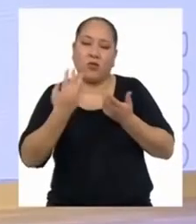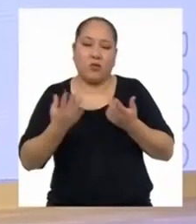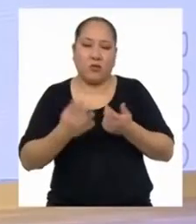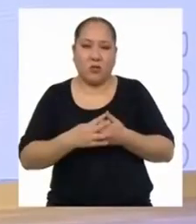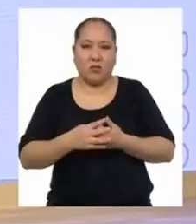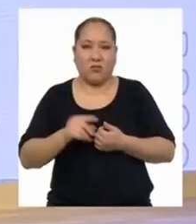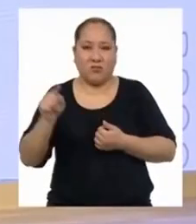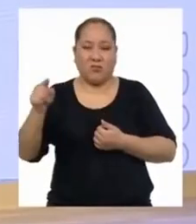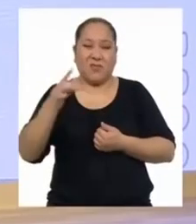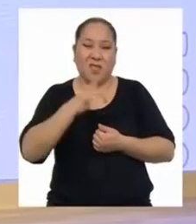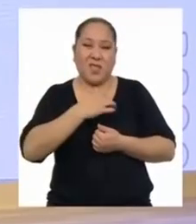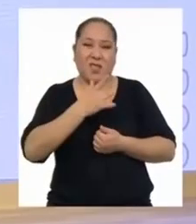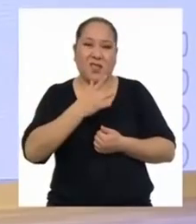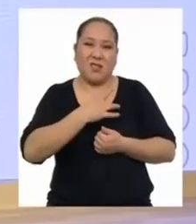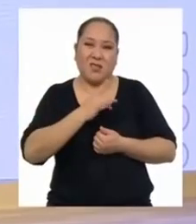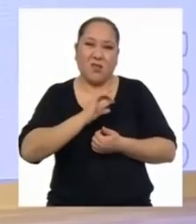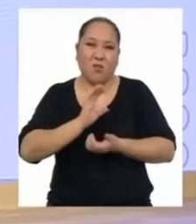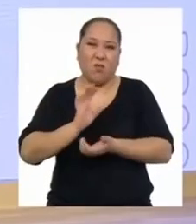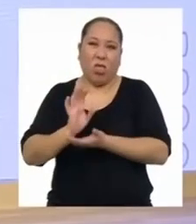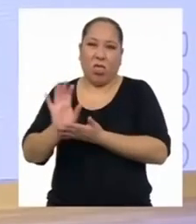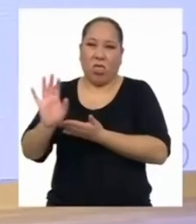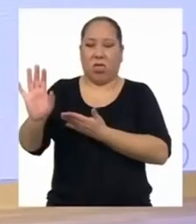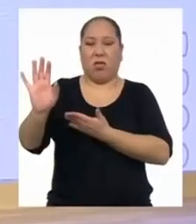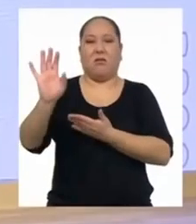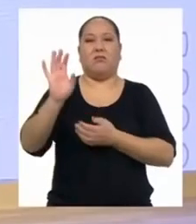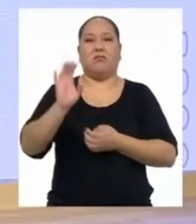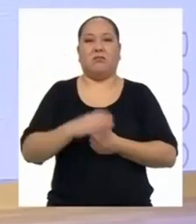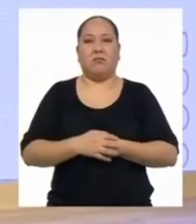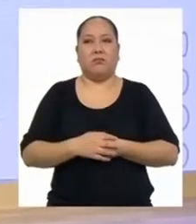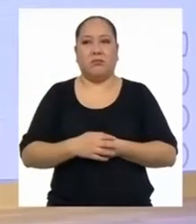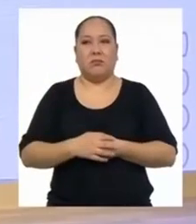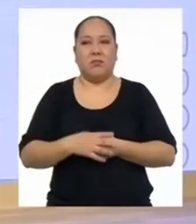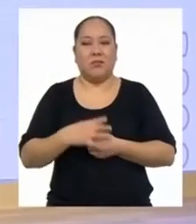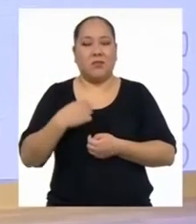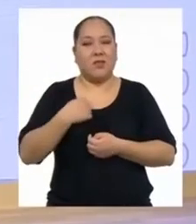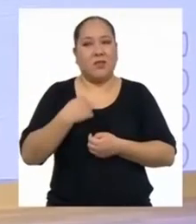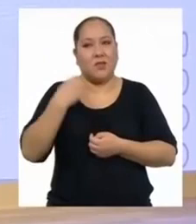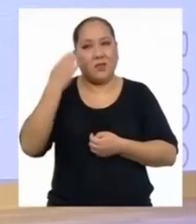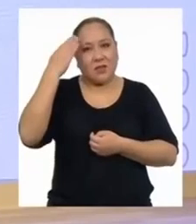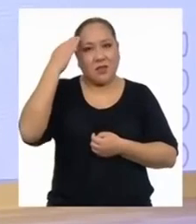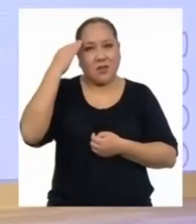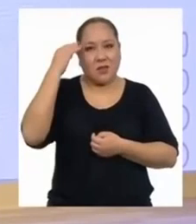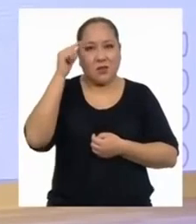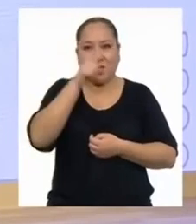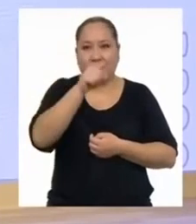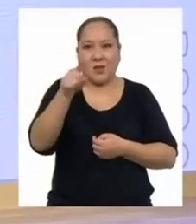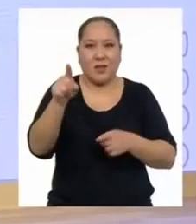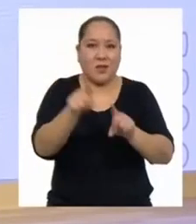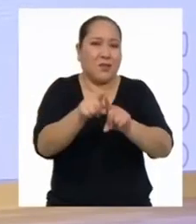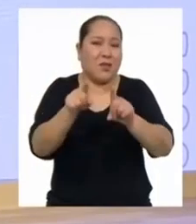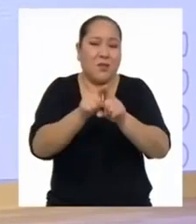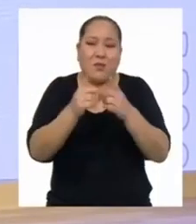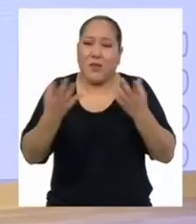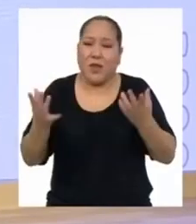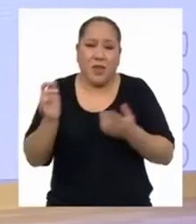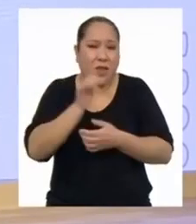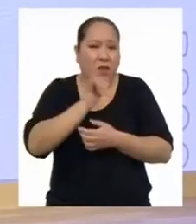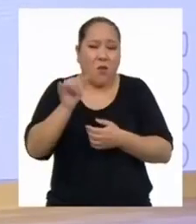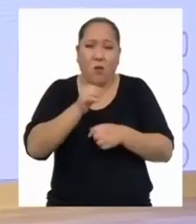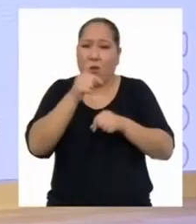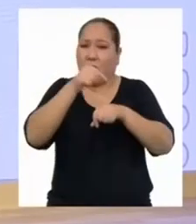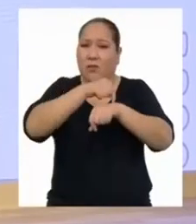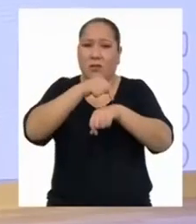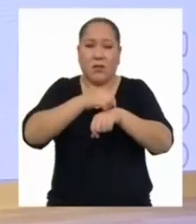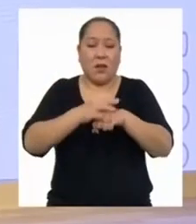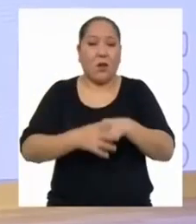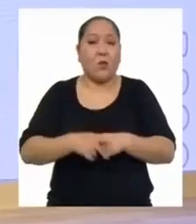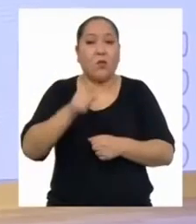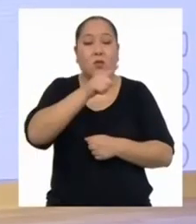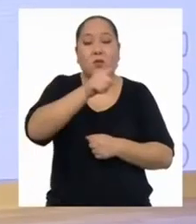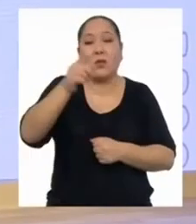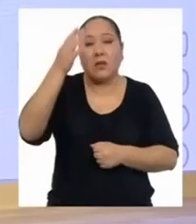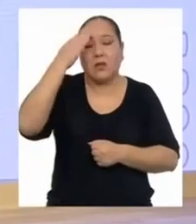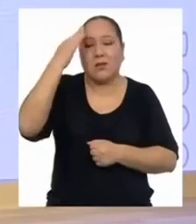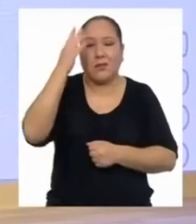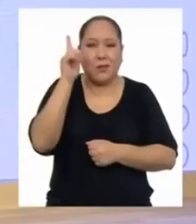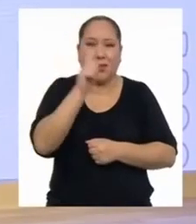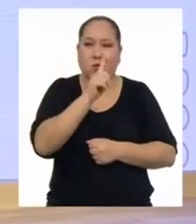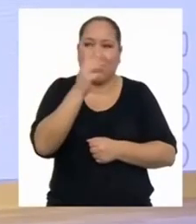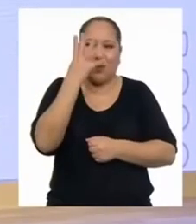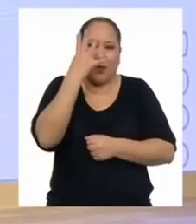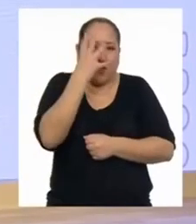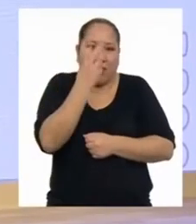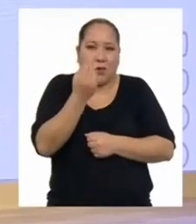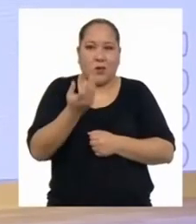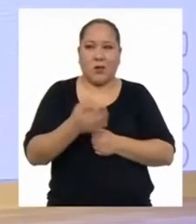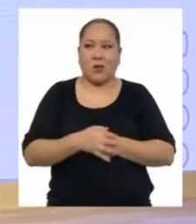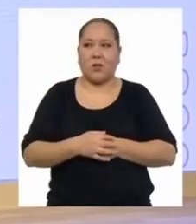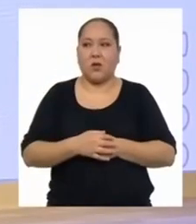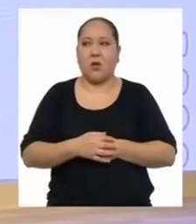sentir muy rechazada. Estoy segura de que ustedes también han pasado por una situación similar y saben que no es nada bonito.